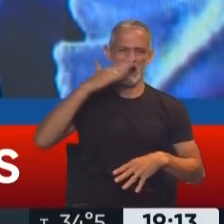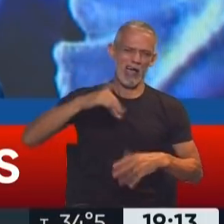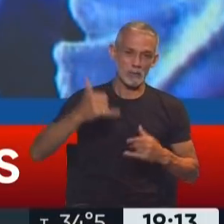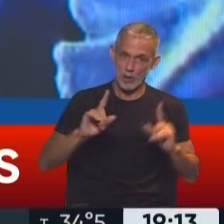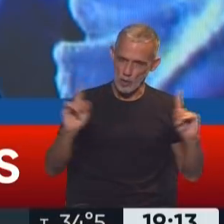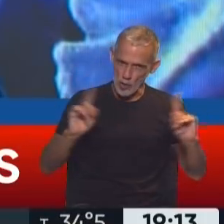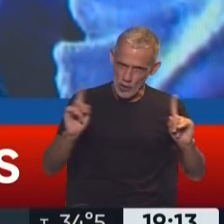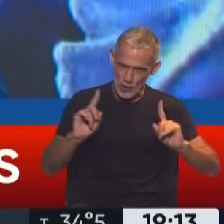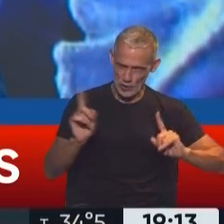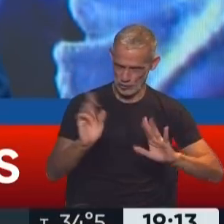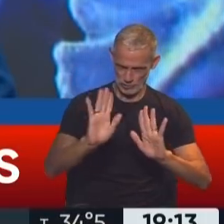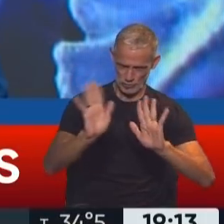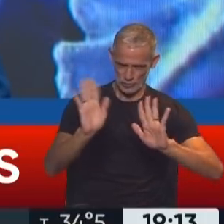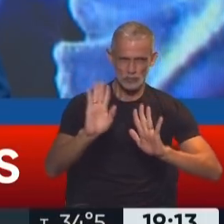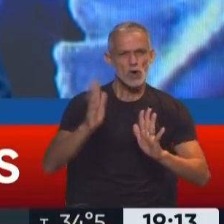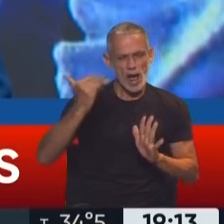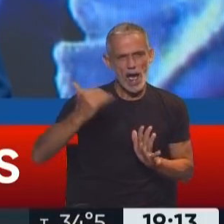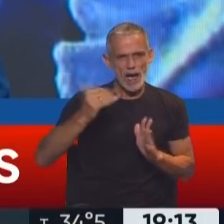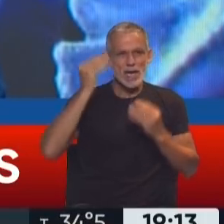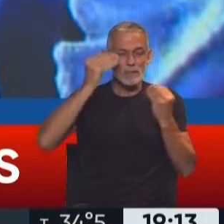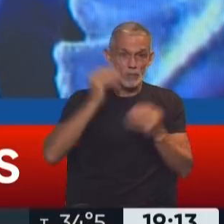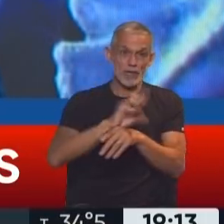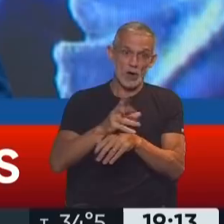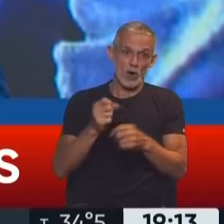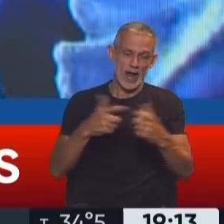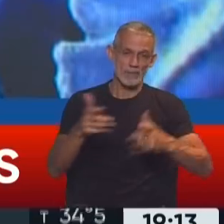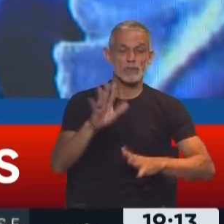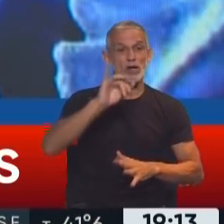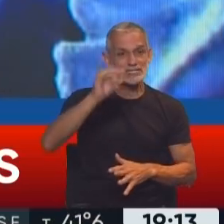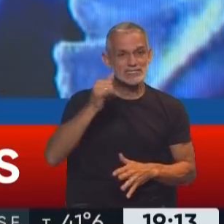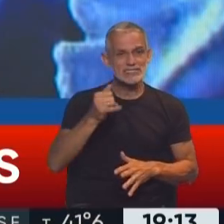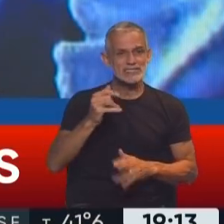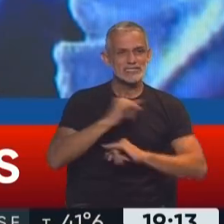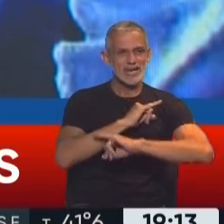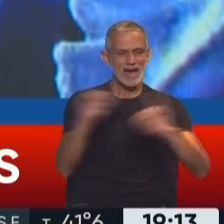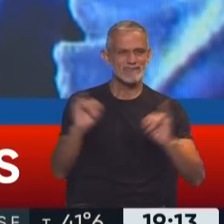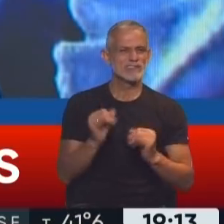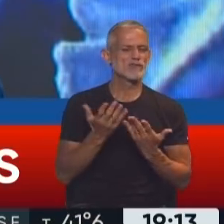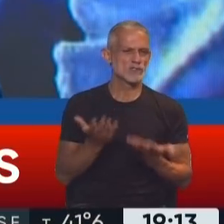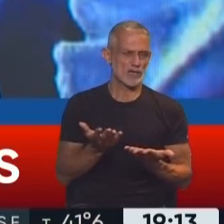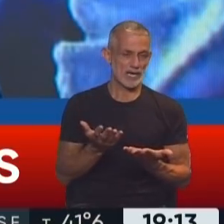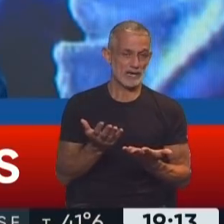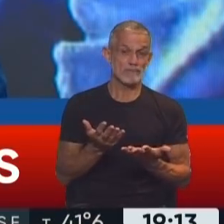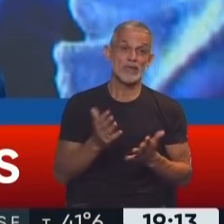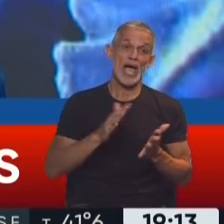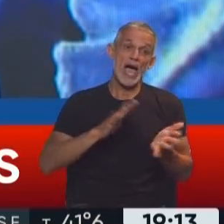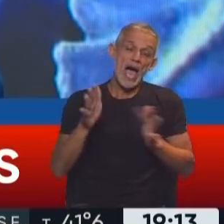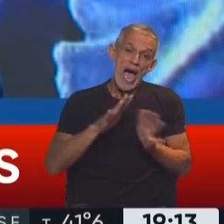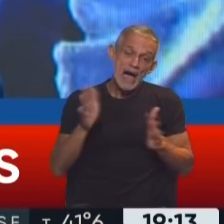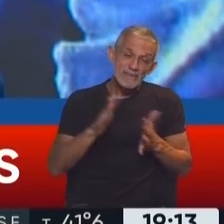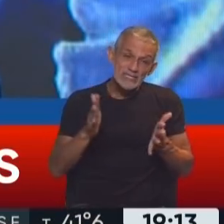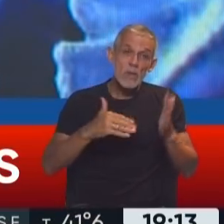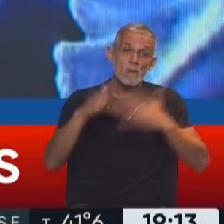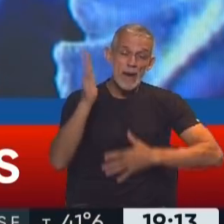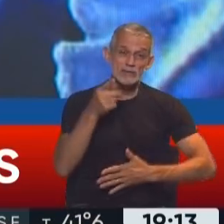de alivianar, ¿no?, la carga que tiene esta pandemia, pero sí recordando que en muchos casos, o la gran mayoría